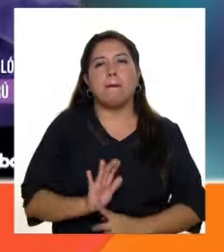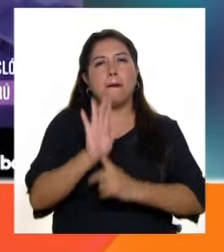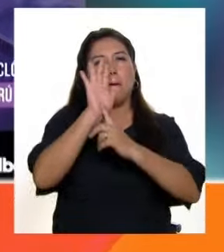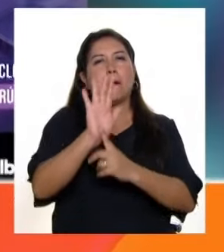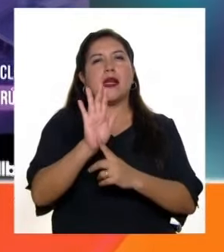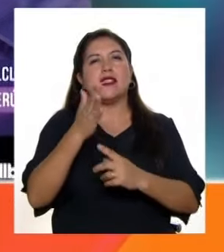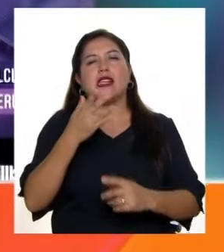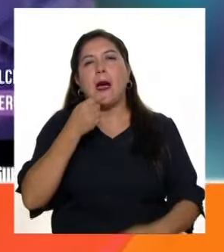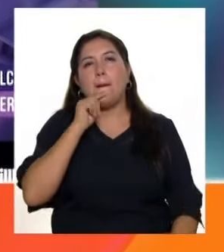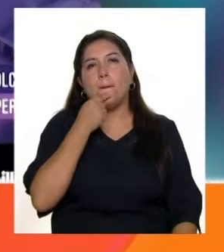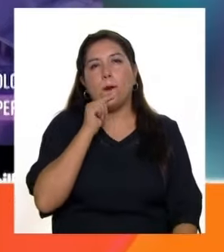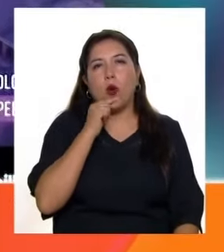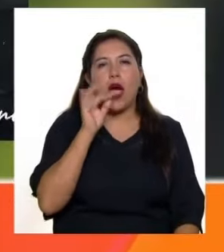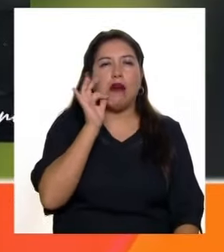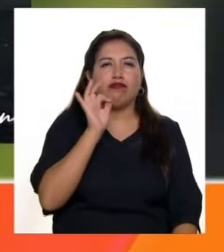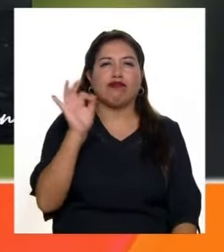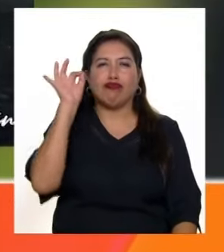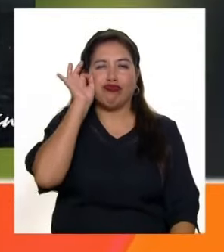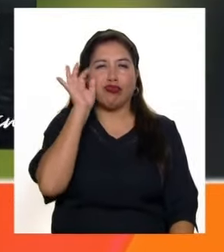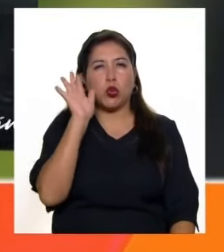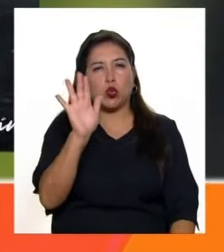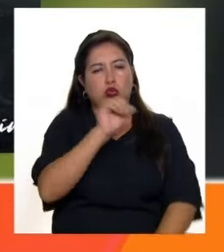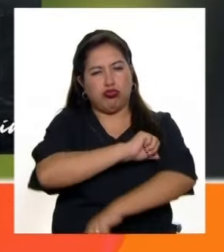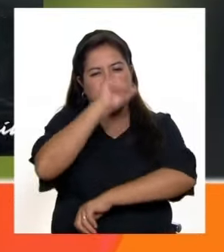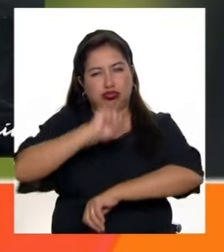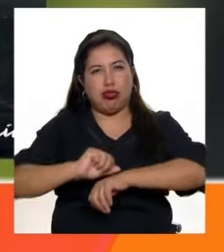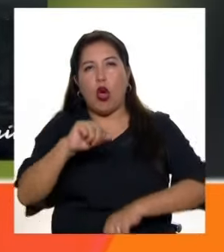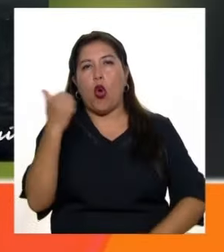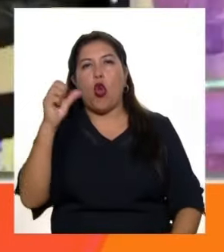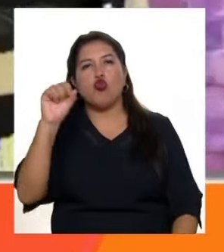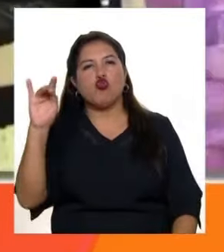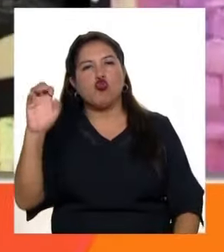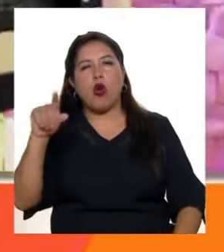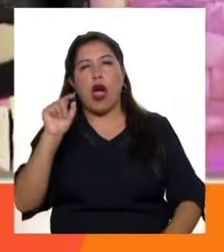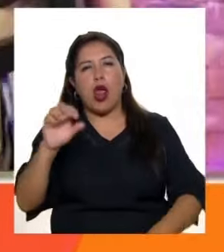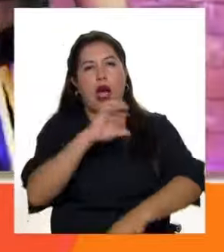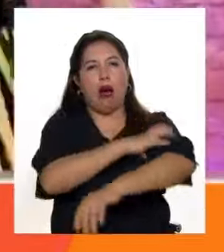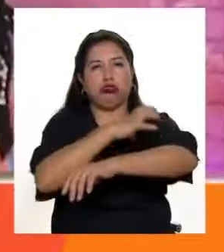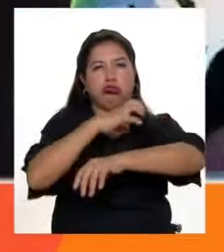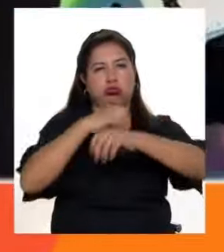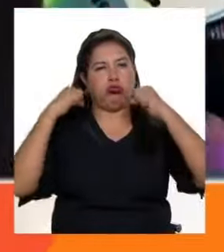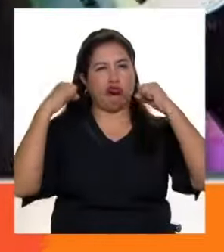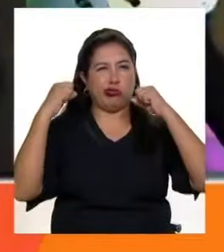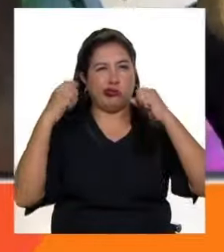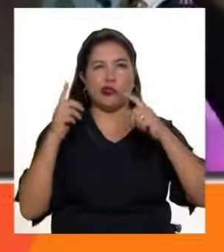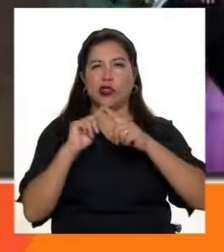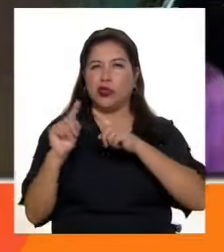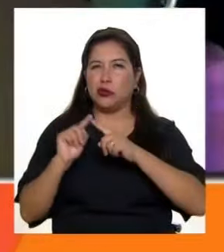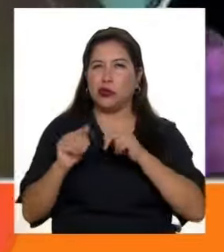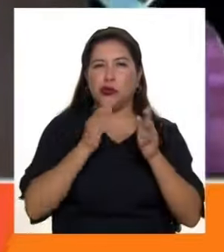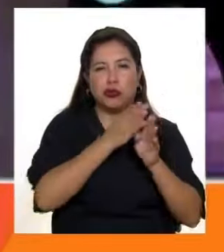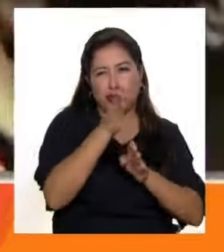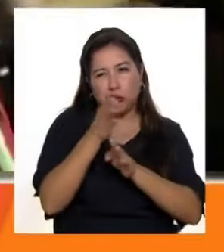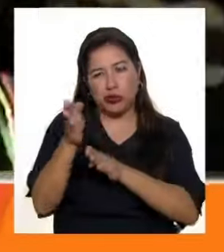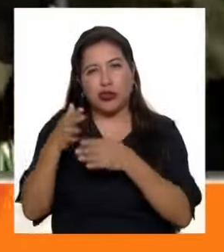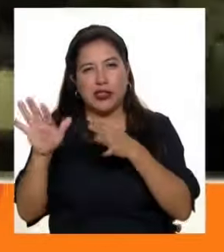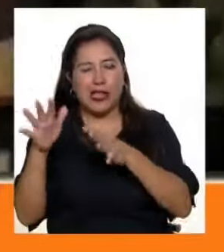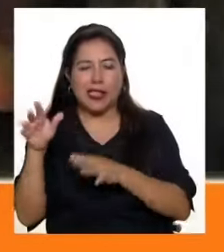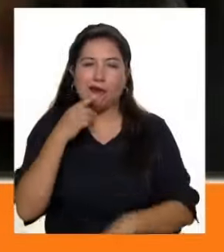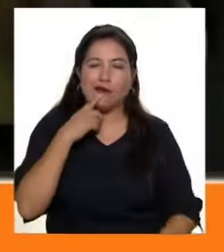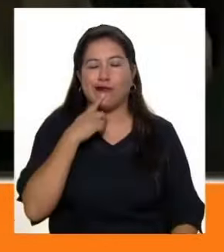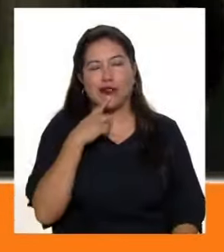fue Milena, Susan también con el mensaje de empoderamiento, nuestra Damaris fue con el folclore y la fusión, así que dije, yo quiero que